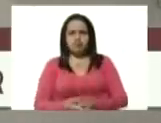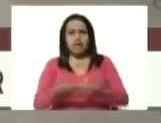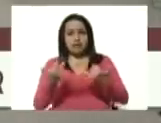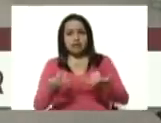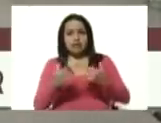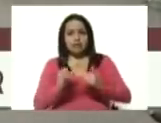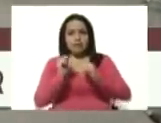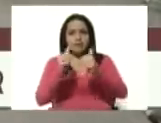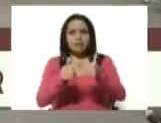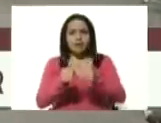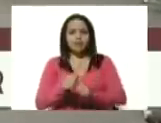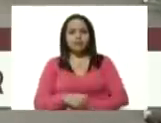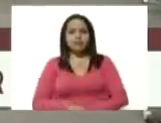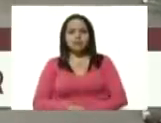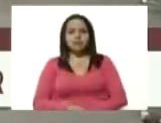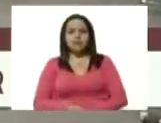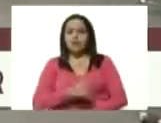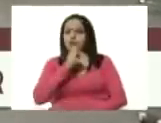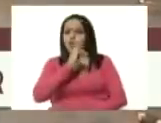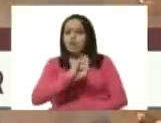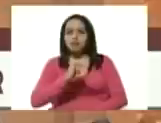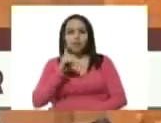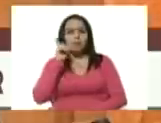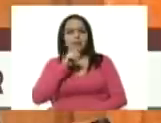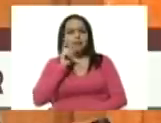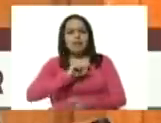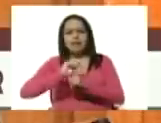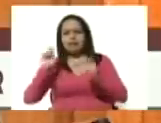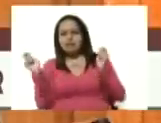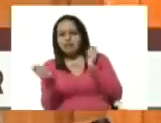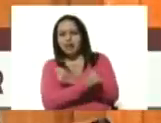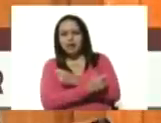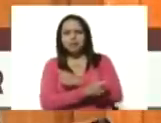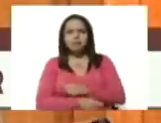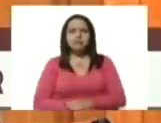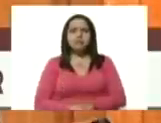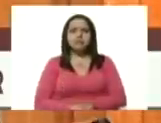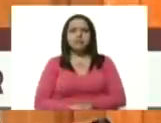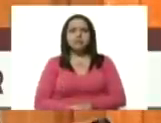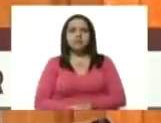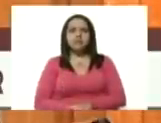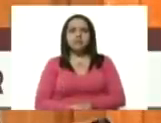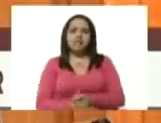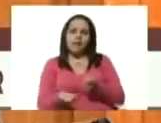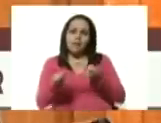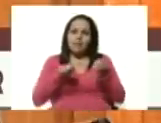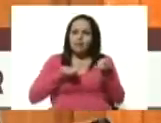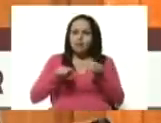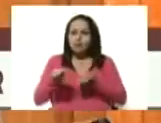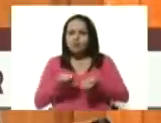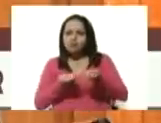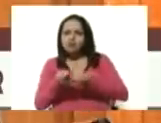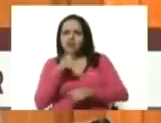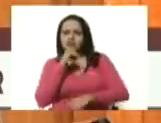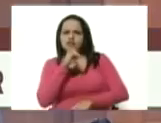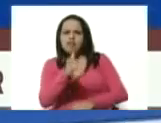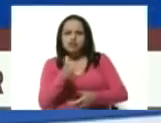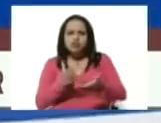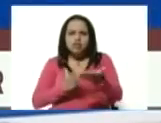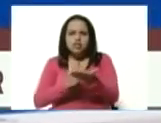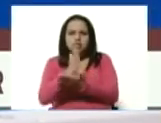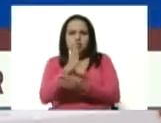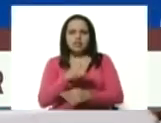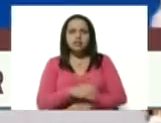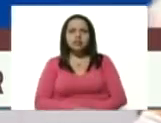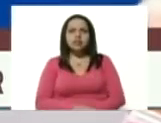noticias falsas, la distorsión, la manipulación, la información dirigida